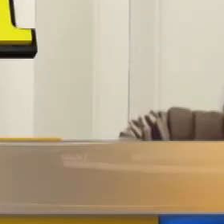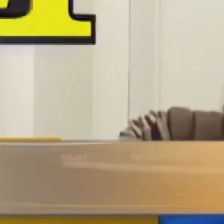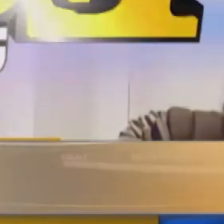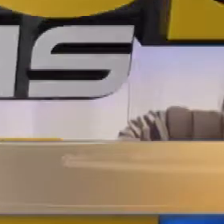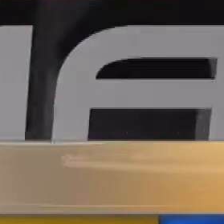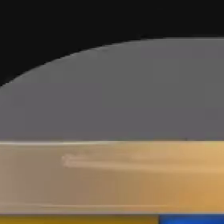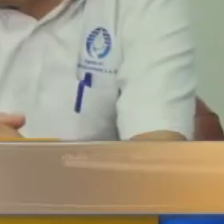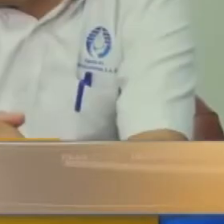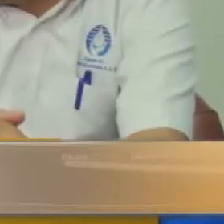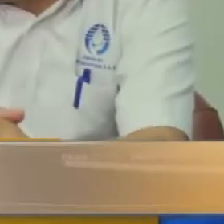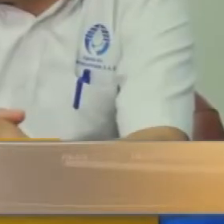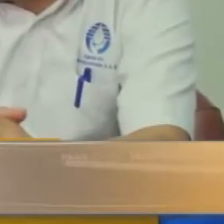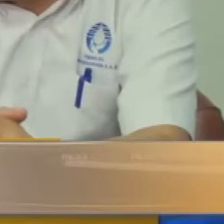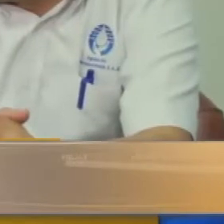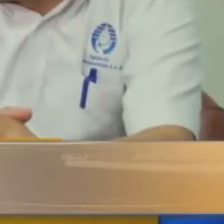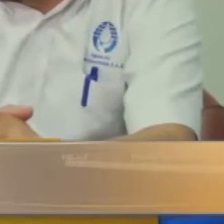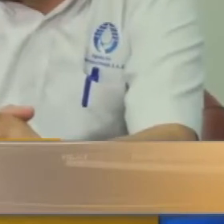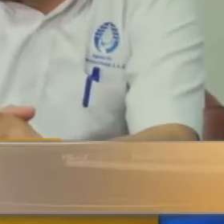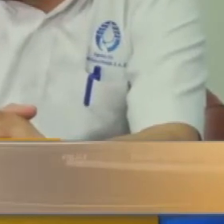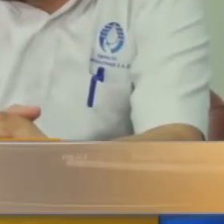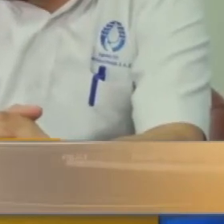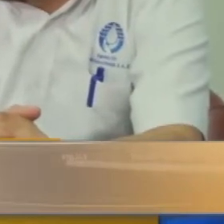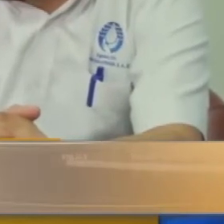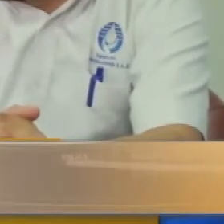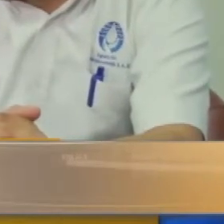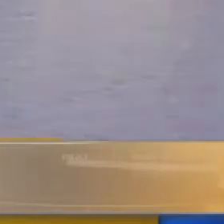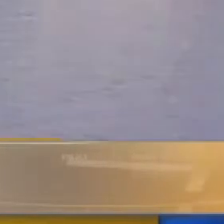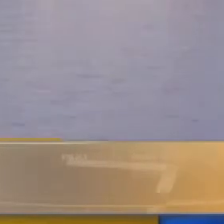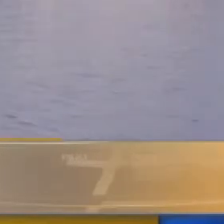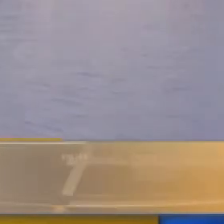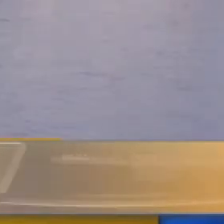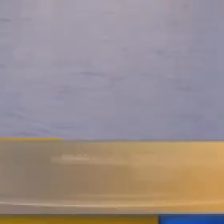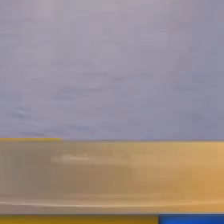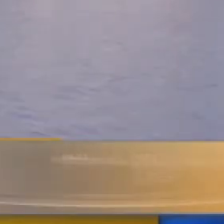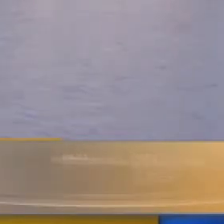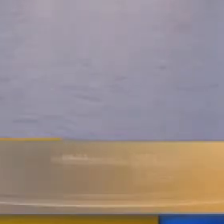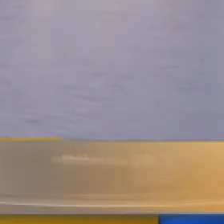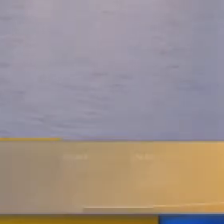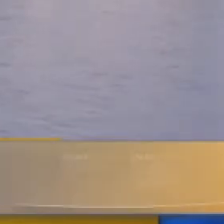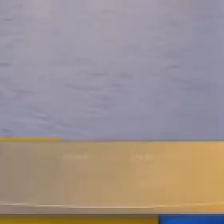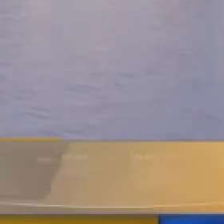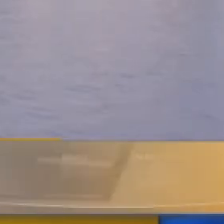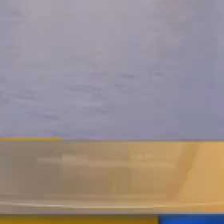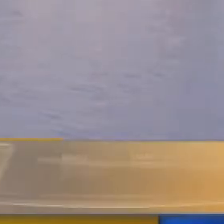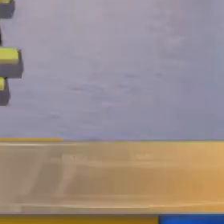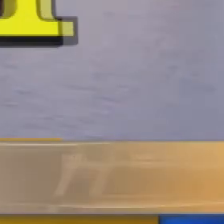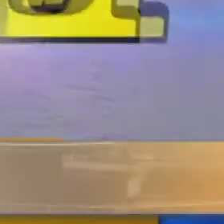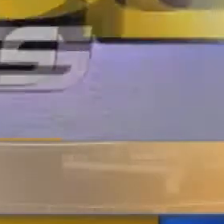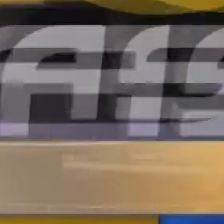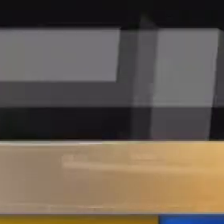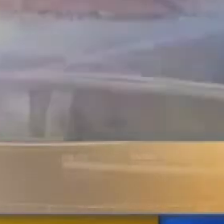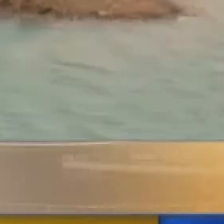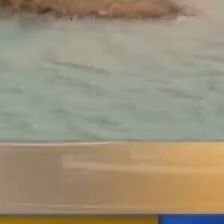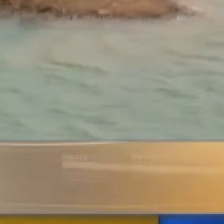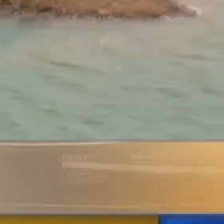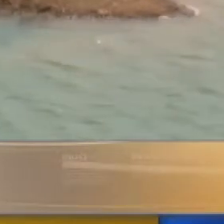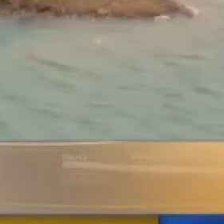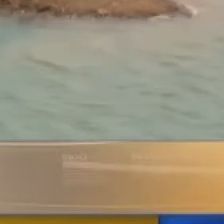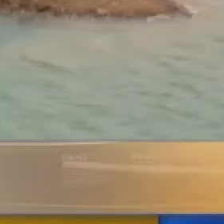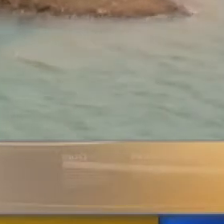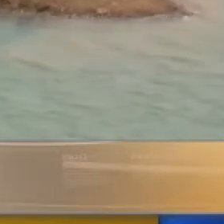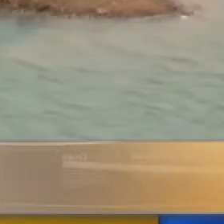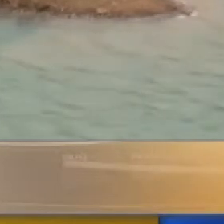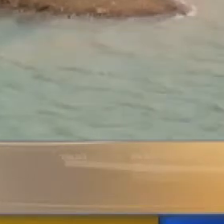hecho. Secretaría Local de Salud entregó los resultados de los estudios realizados sobre la calidad del agua en Barranca Bermeja. Entidades